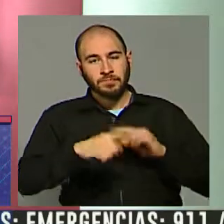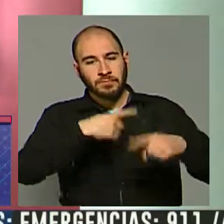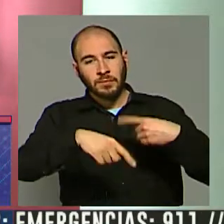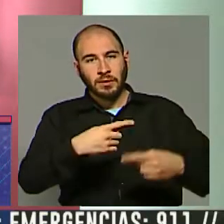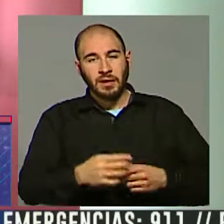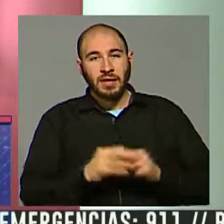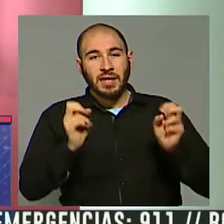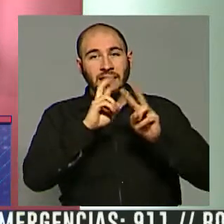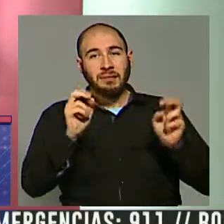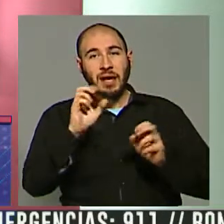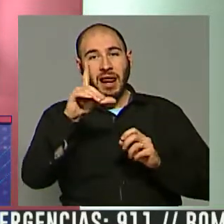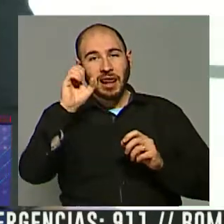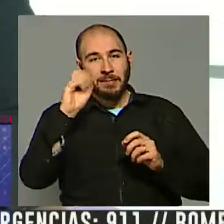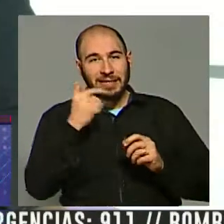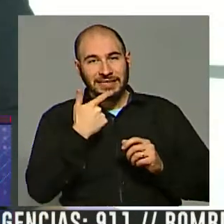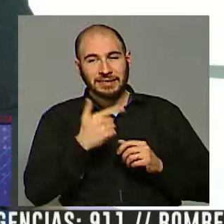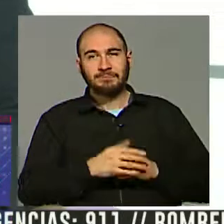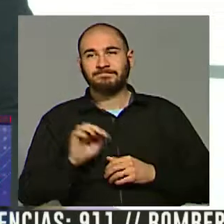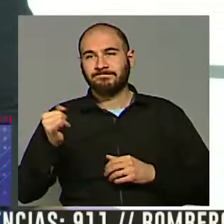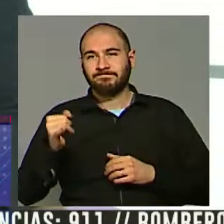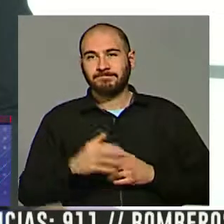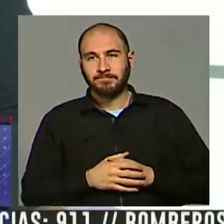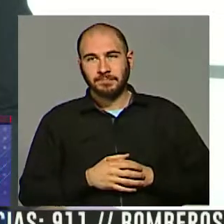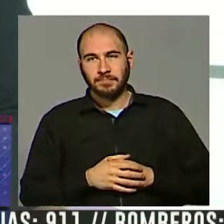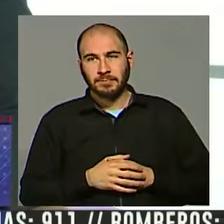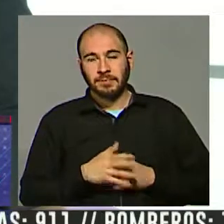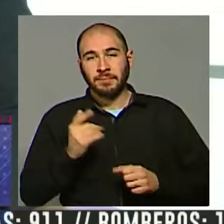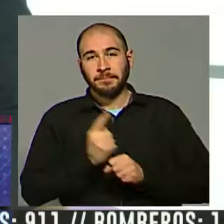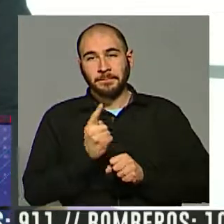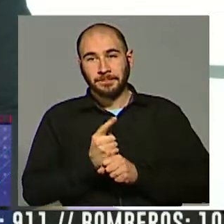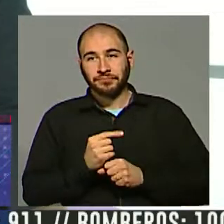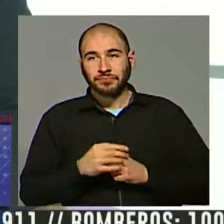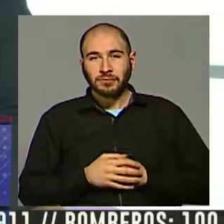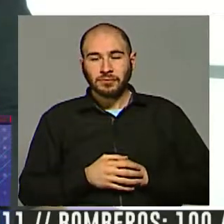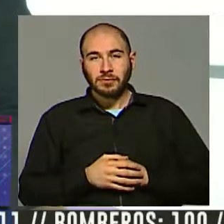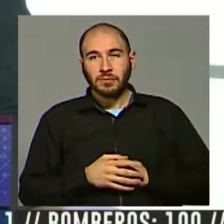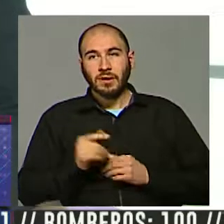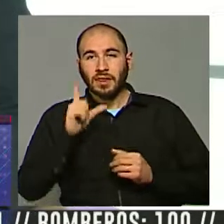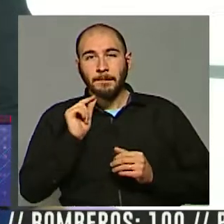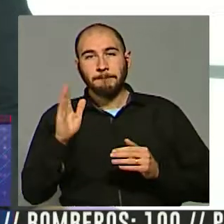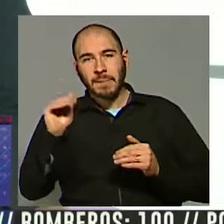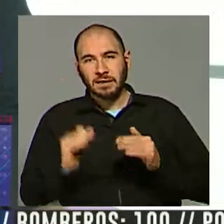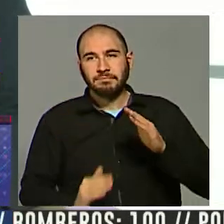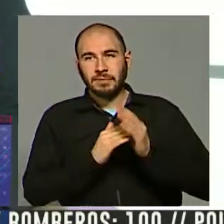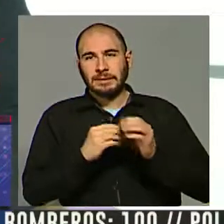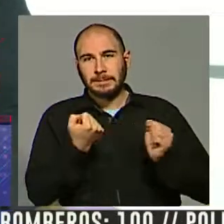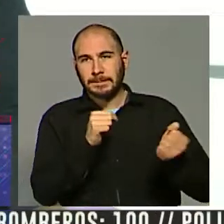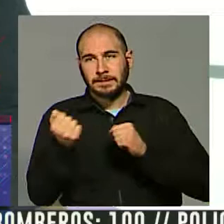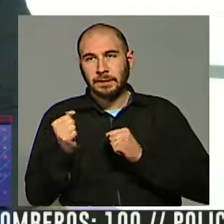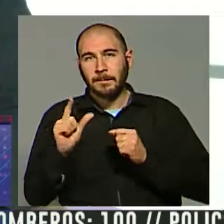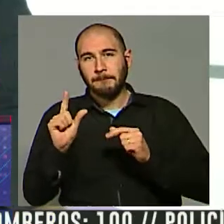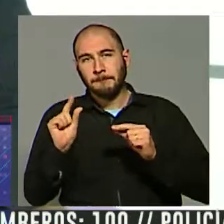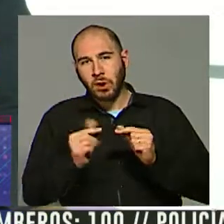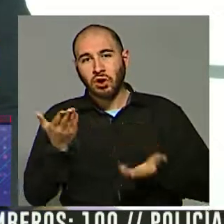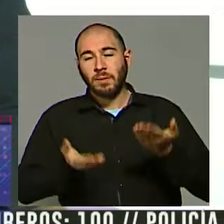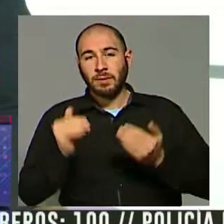renovarse lo que tiene que ver con las LEVAX. Sí, en principio se esperaba que fuera un supermartes con algo de tensión, no tanto como